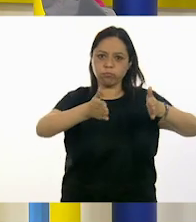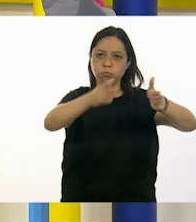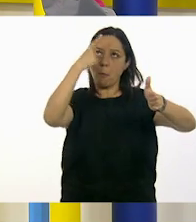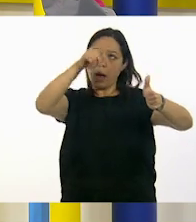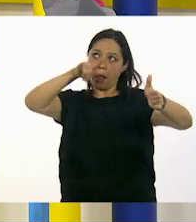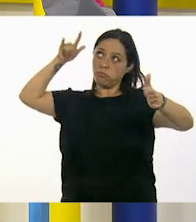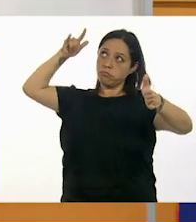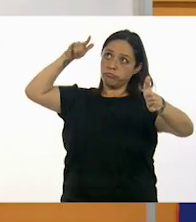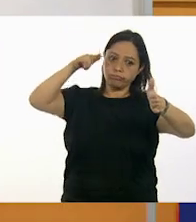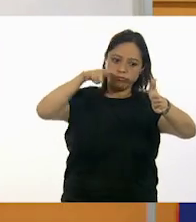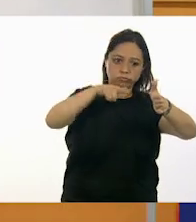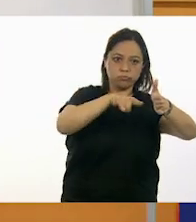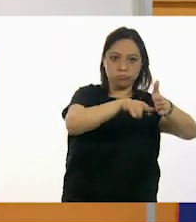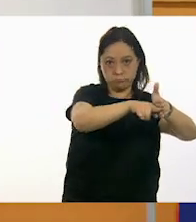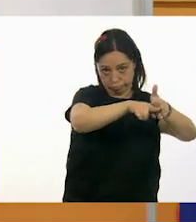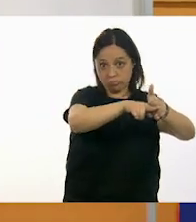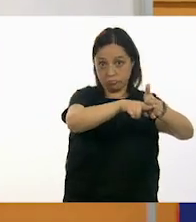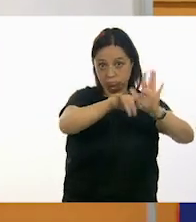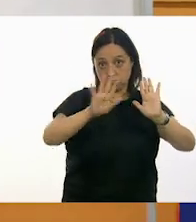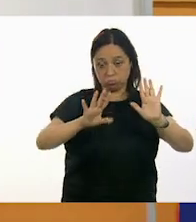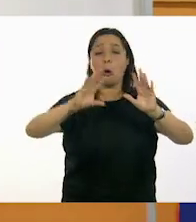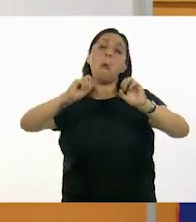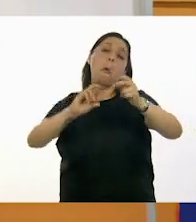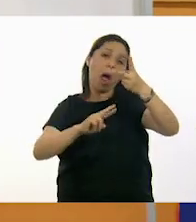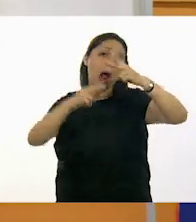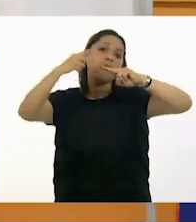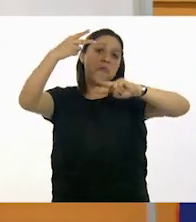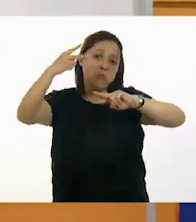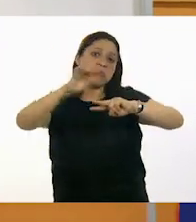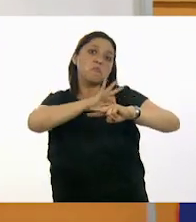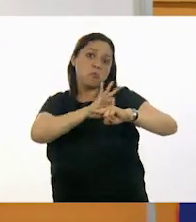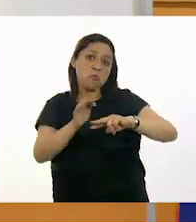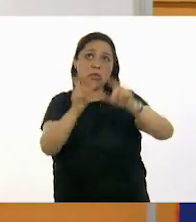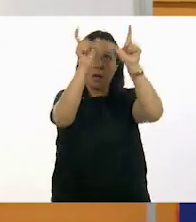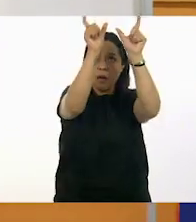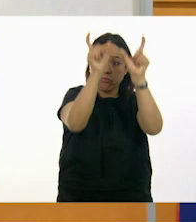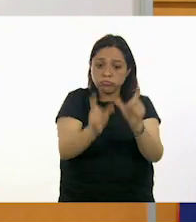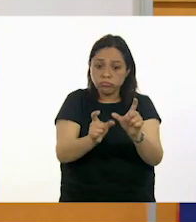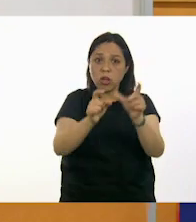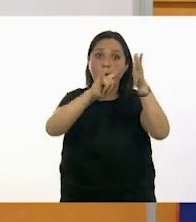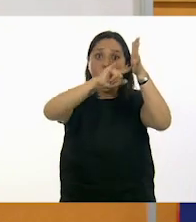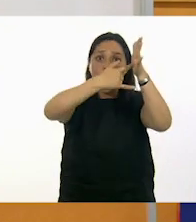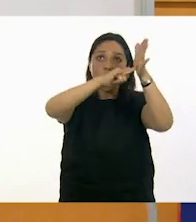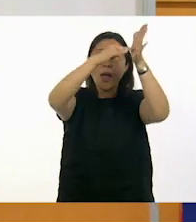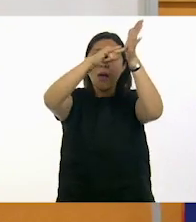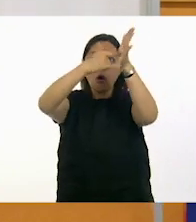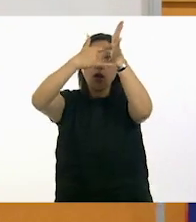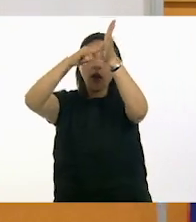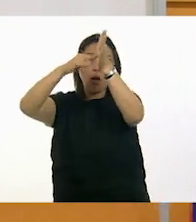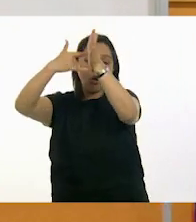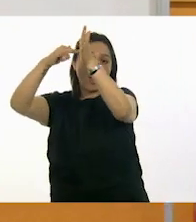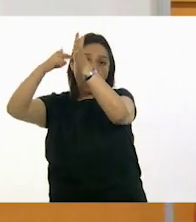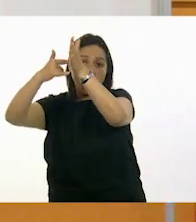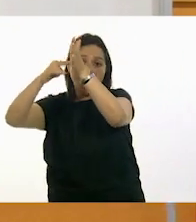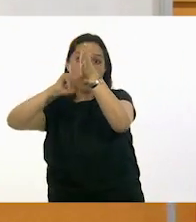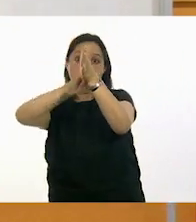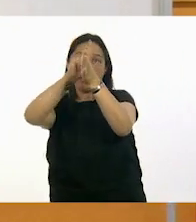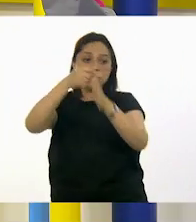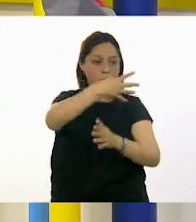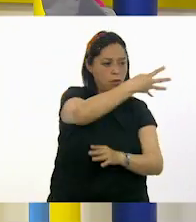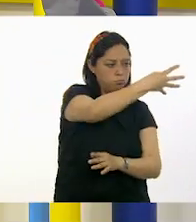O al revés, podríamos tener las horas como columnas y las pistas como